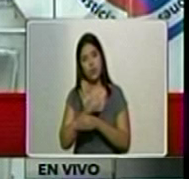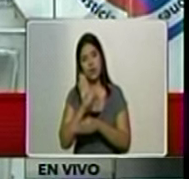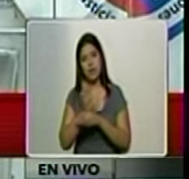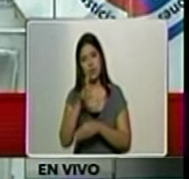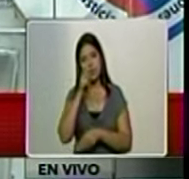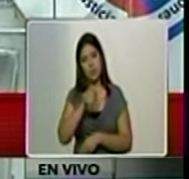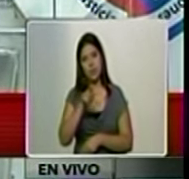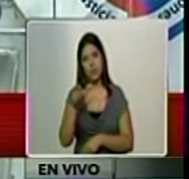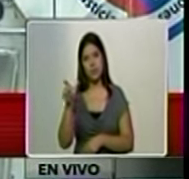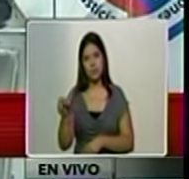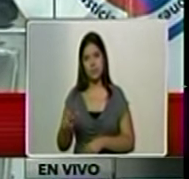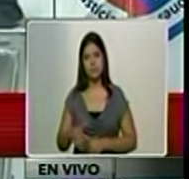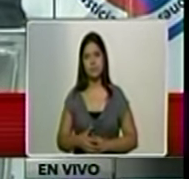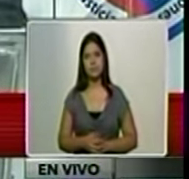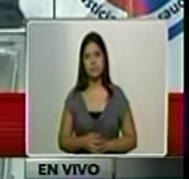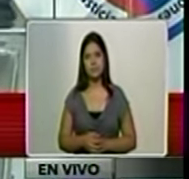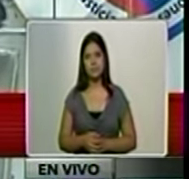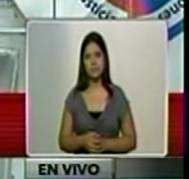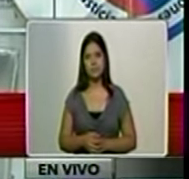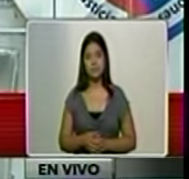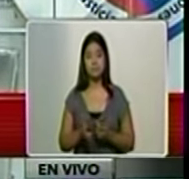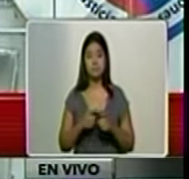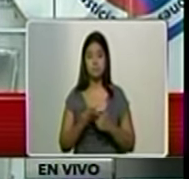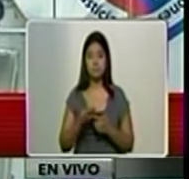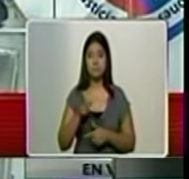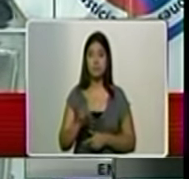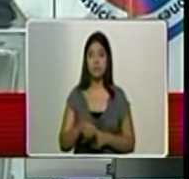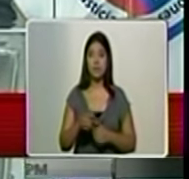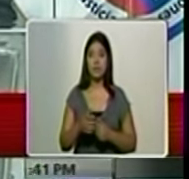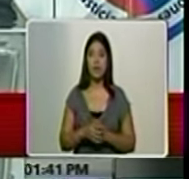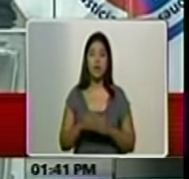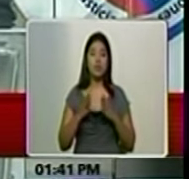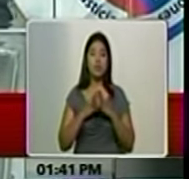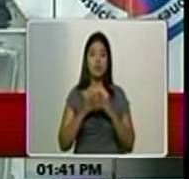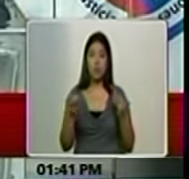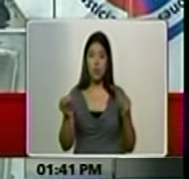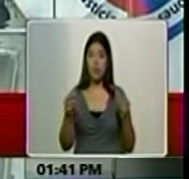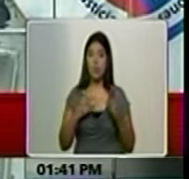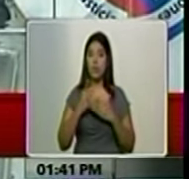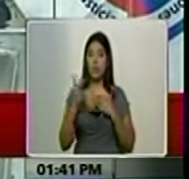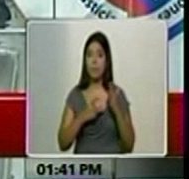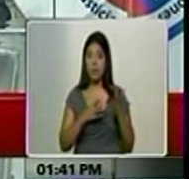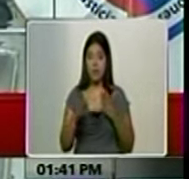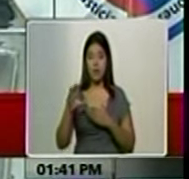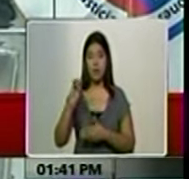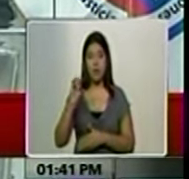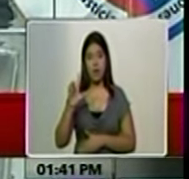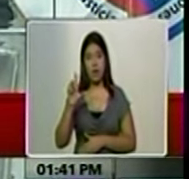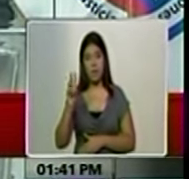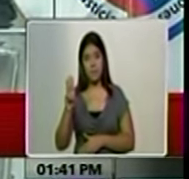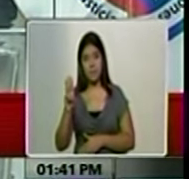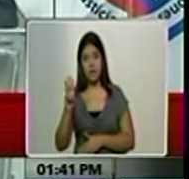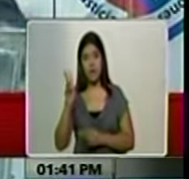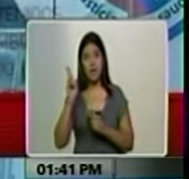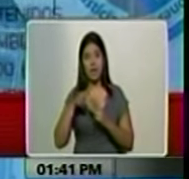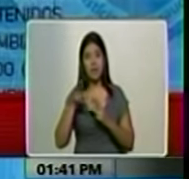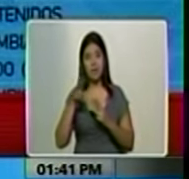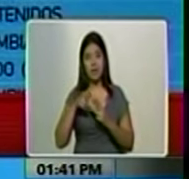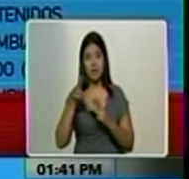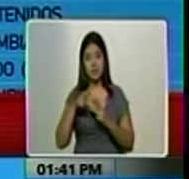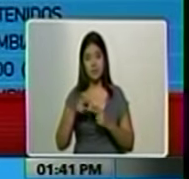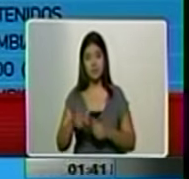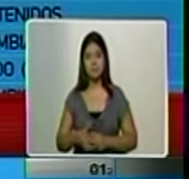pueblo. Podemos ver que entonces que también con esas operaciones de liberación del pueblo en el estado Táchira,